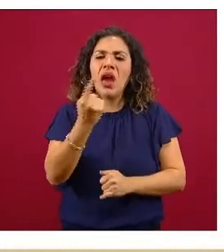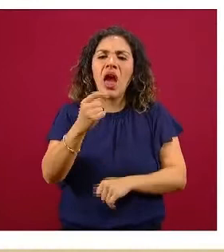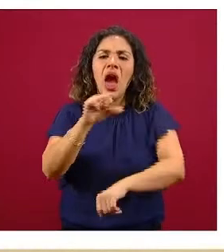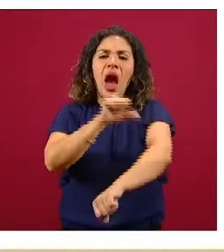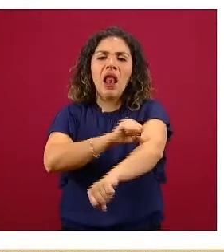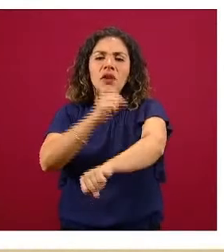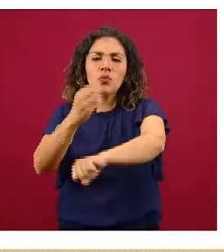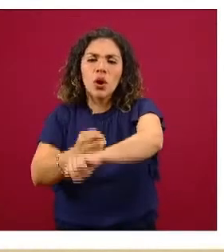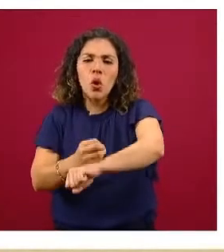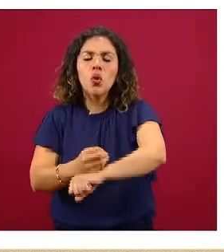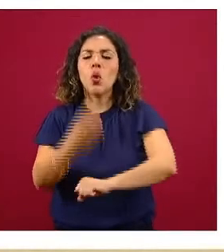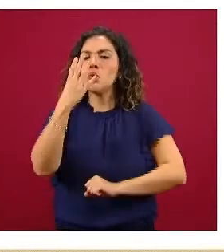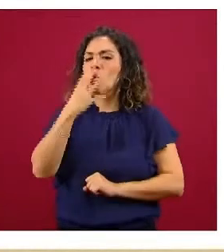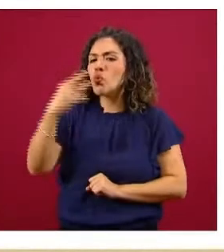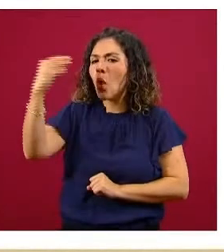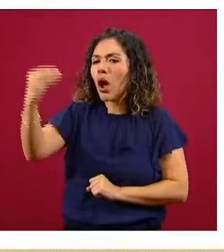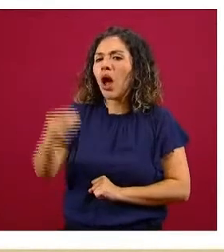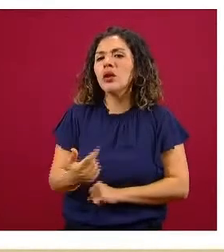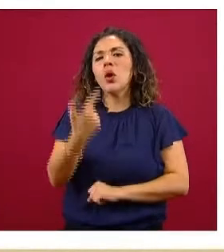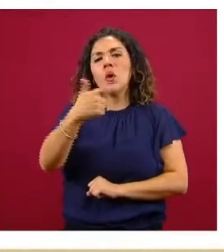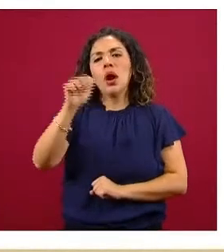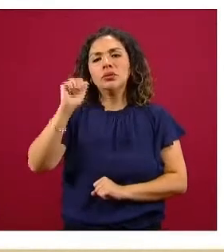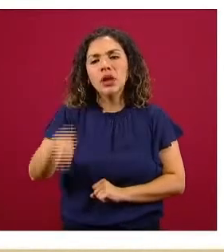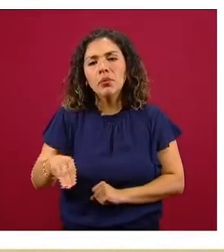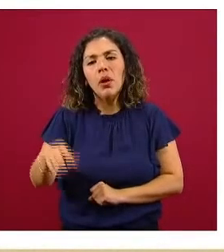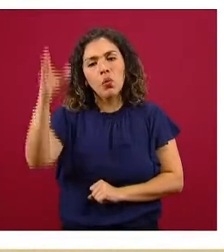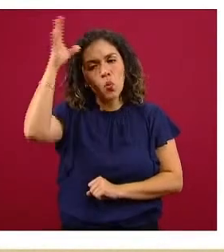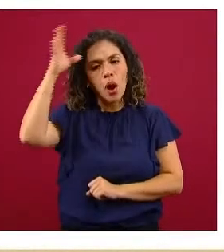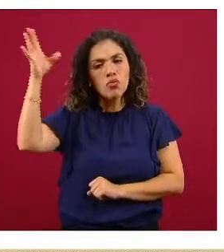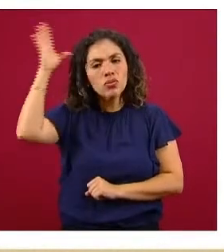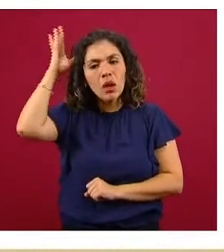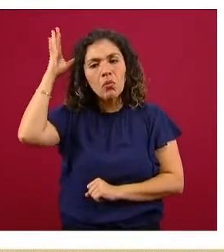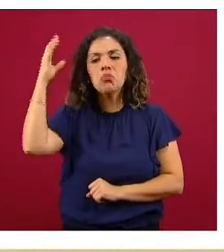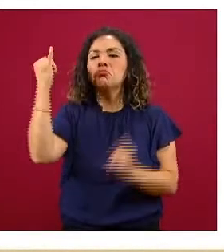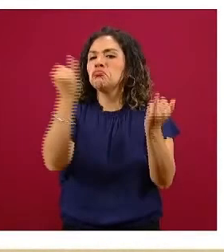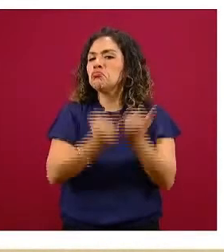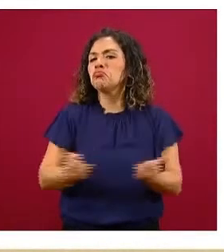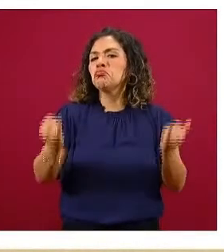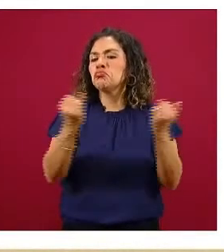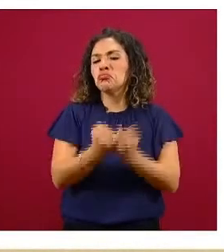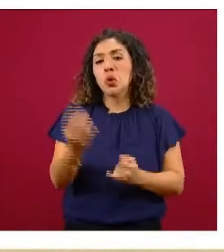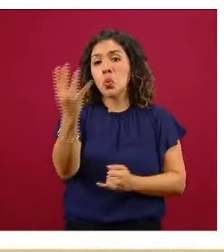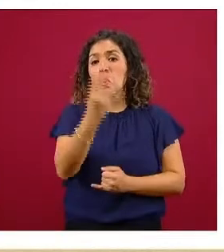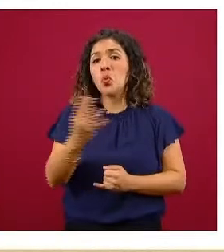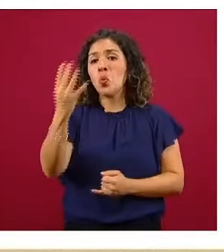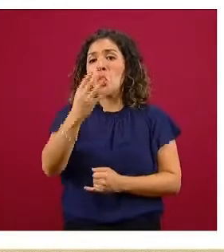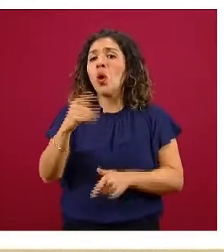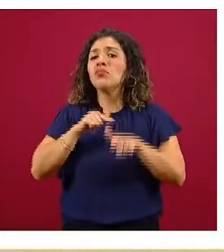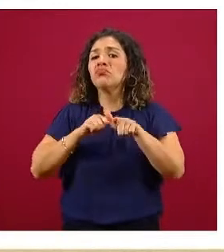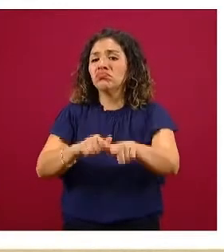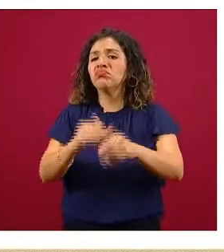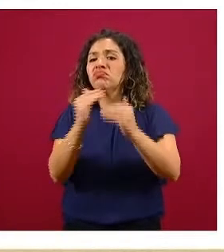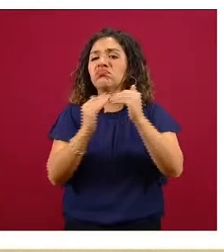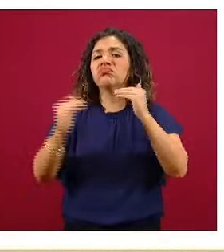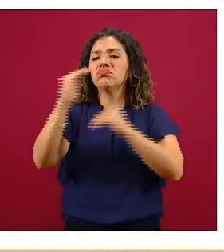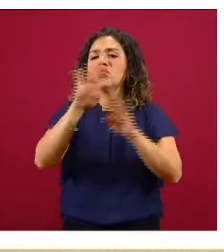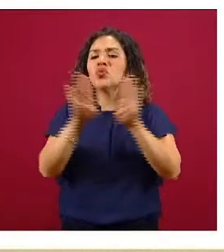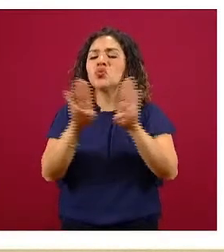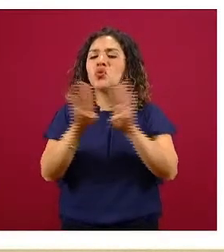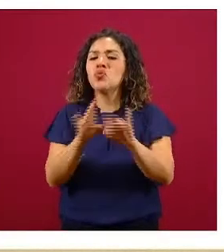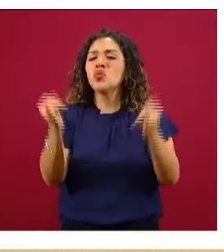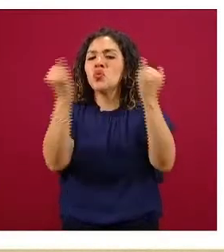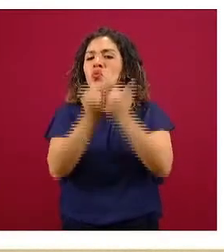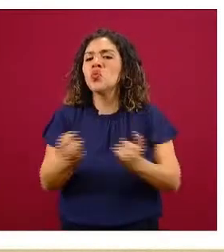Álvaro Obregón, Coyoacán, Gustavo Amadero y Cuauhtémoc, que básicamente estas 4 se mantuvieron siguiendo un